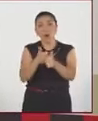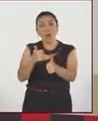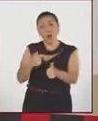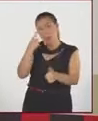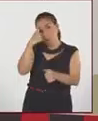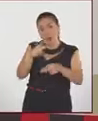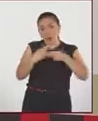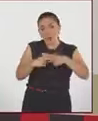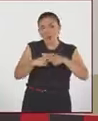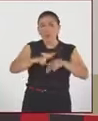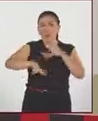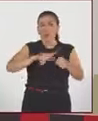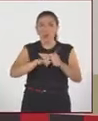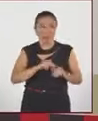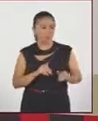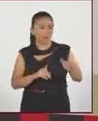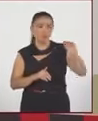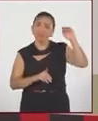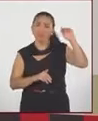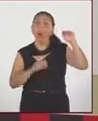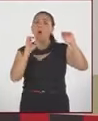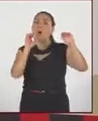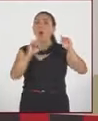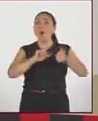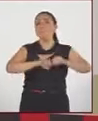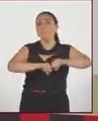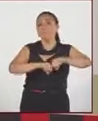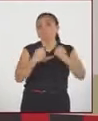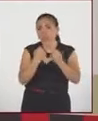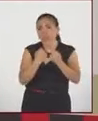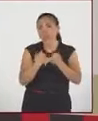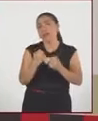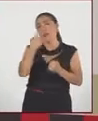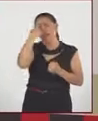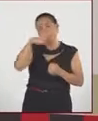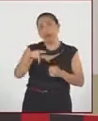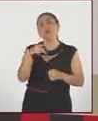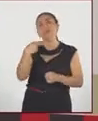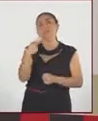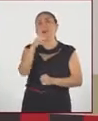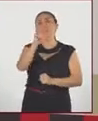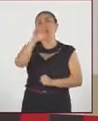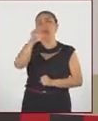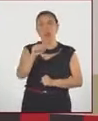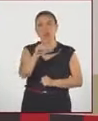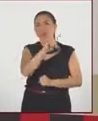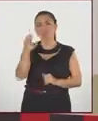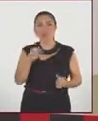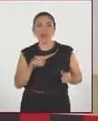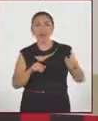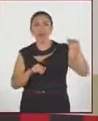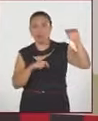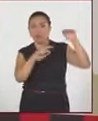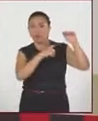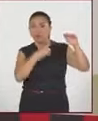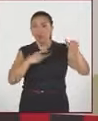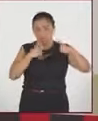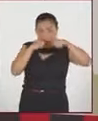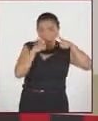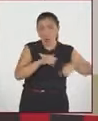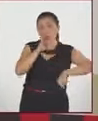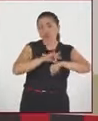huesos normales. Generalmente son fracturas en la fisis o en la placa de crecimiento que deben de ser atendidas por un